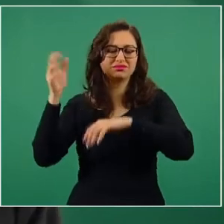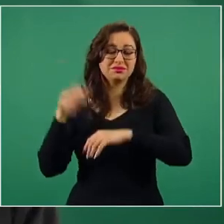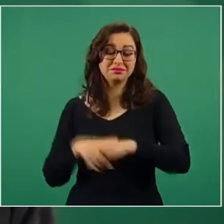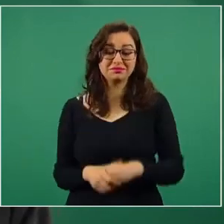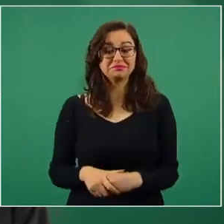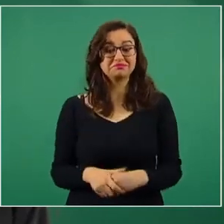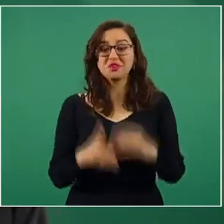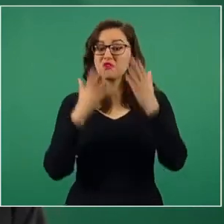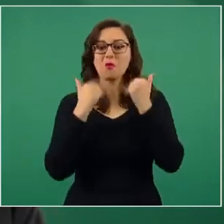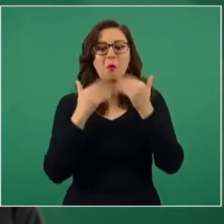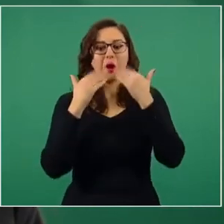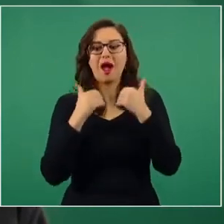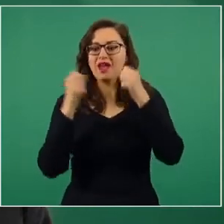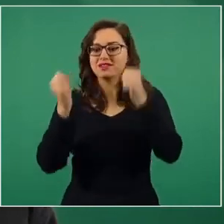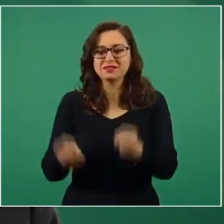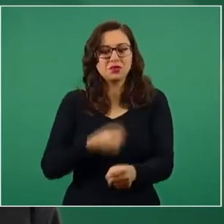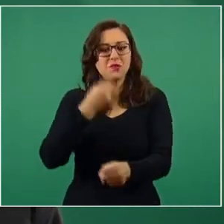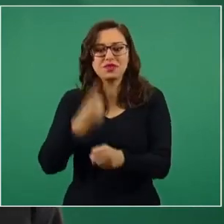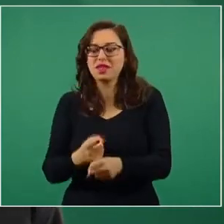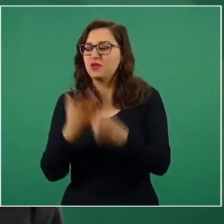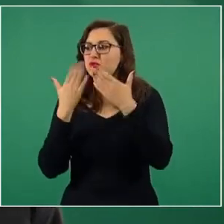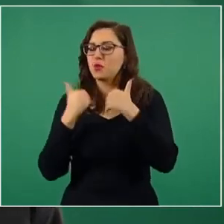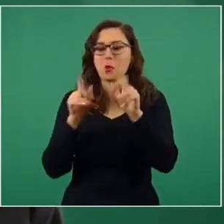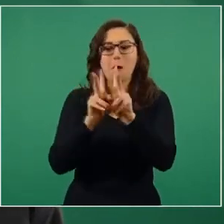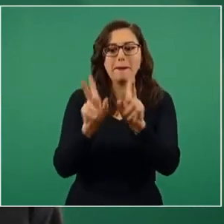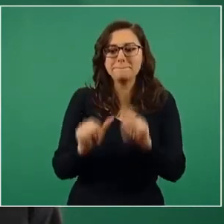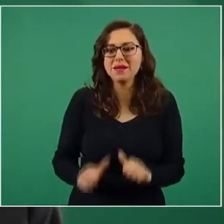pueden vivir los de mero arriba,